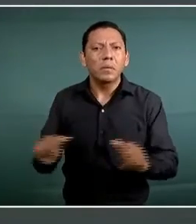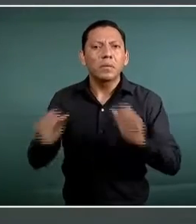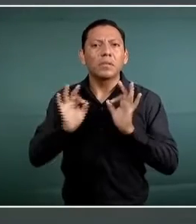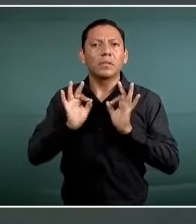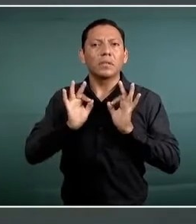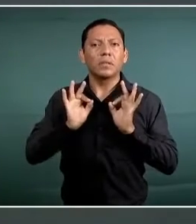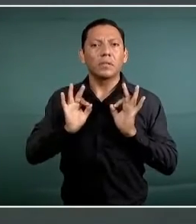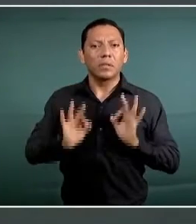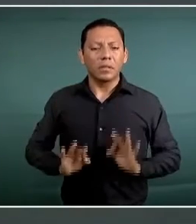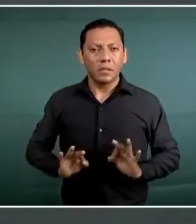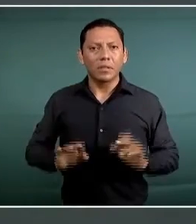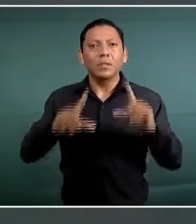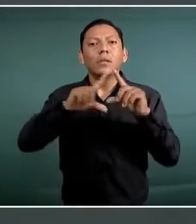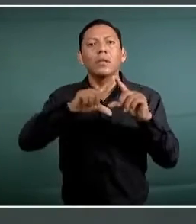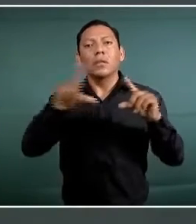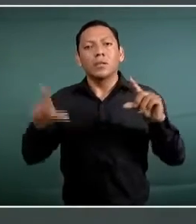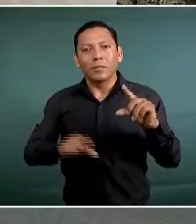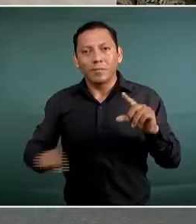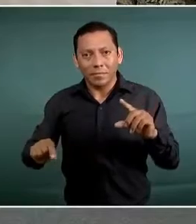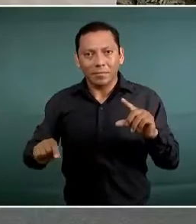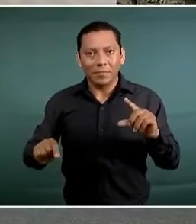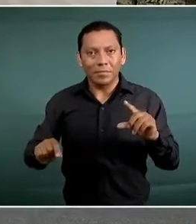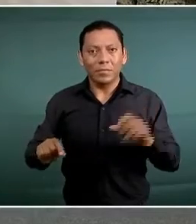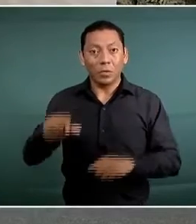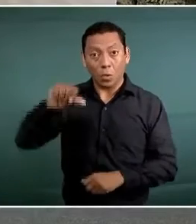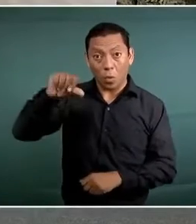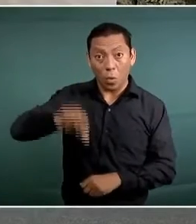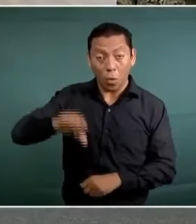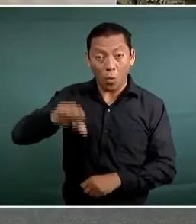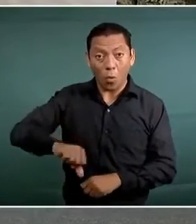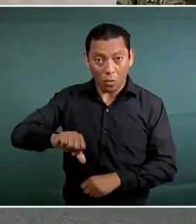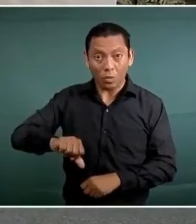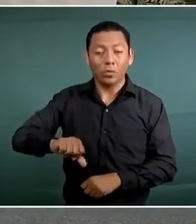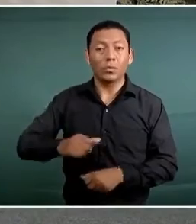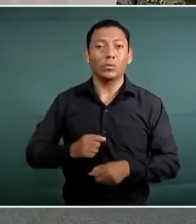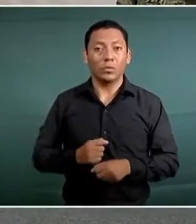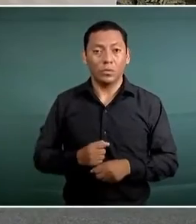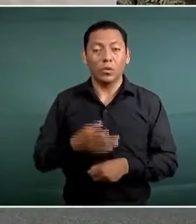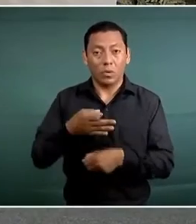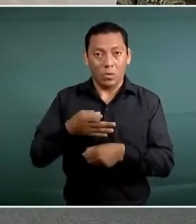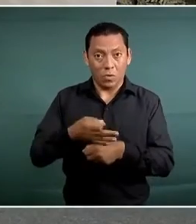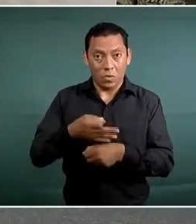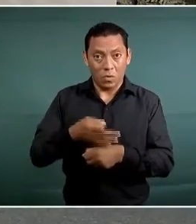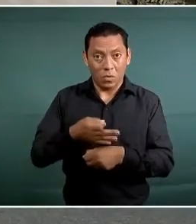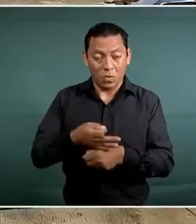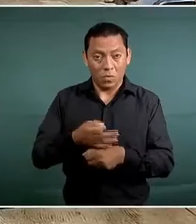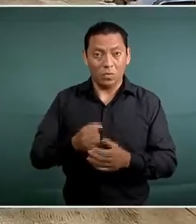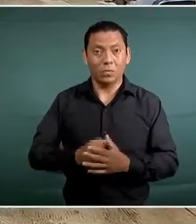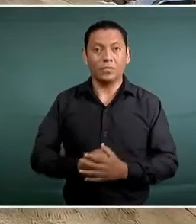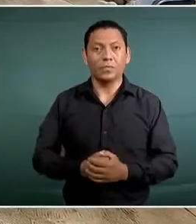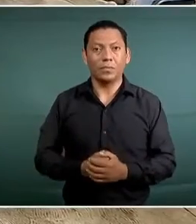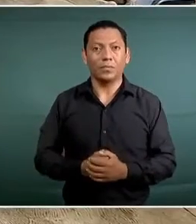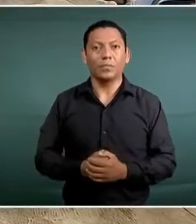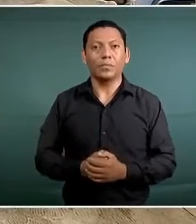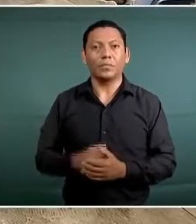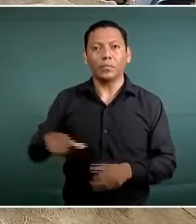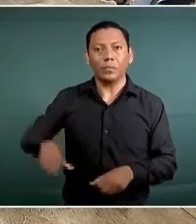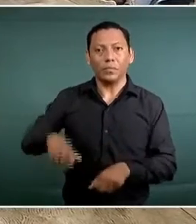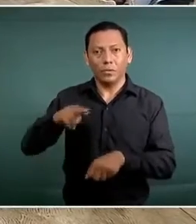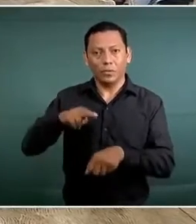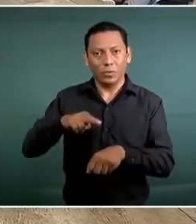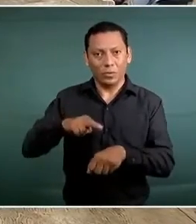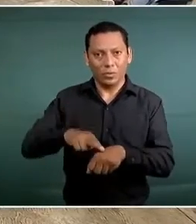en nuestro país. El día de hoy vamos a que el